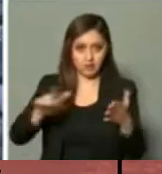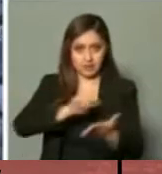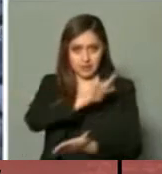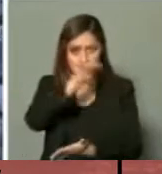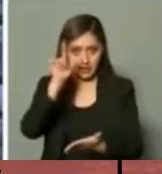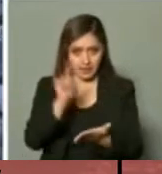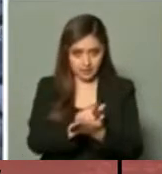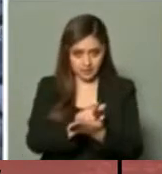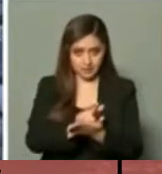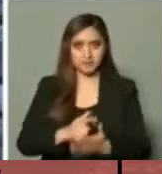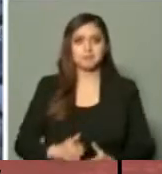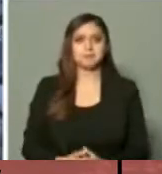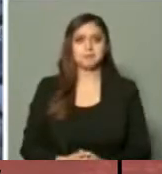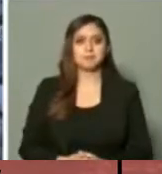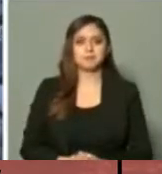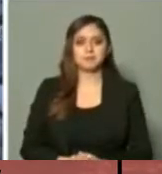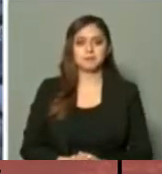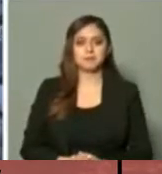legislativo en esta gran ciudad.